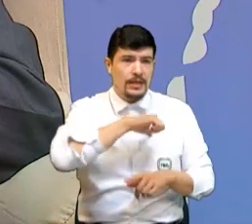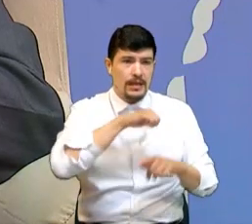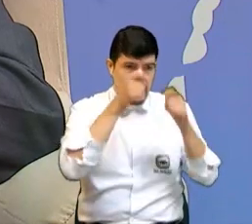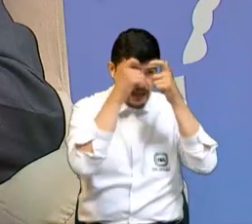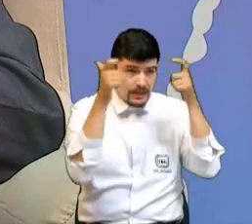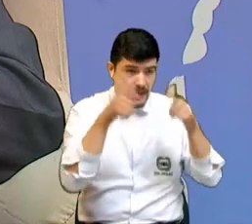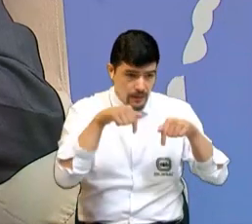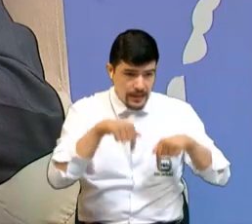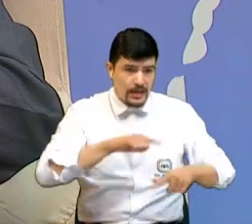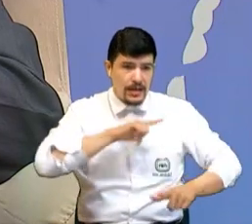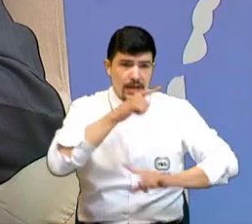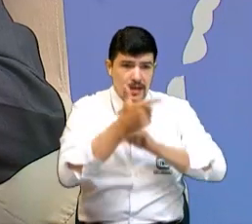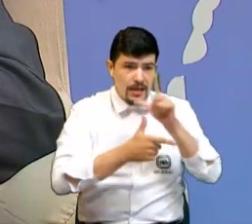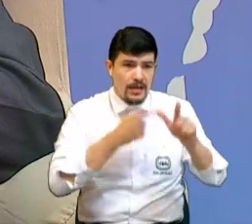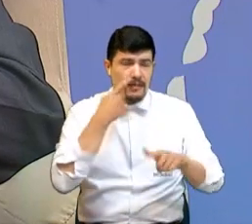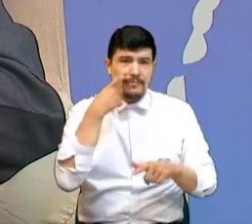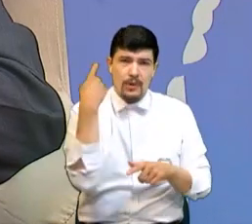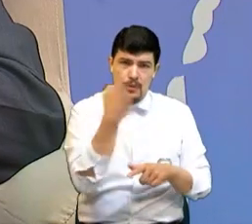perseguir